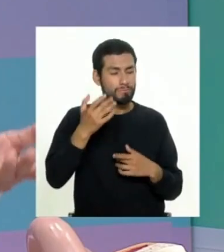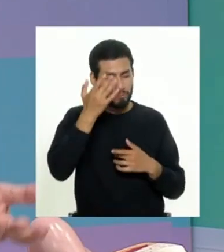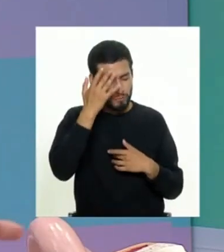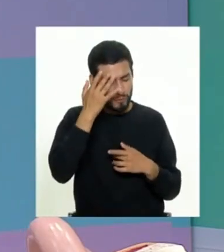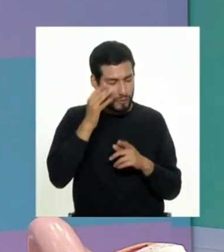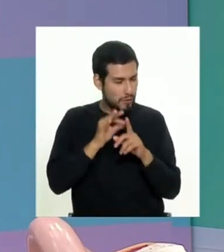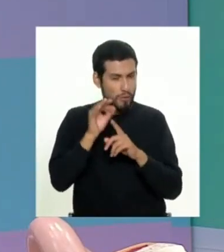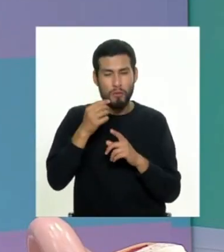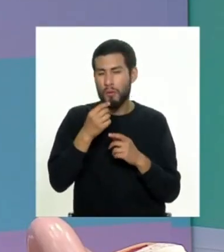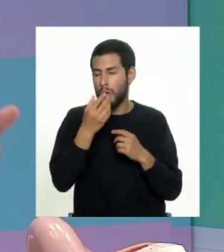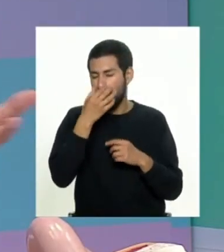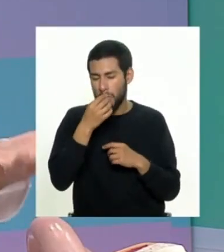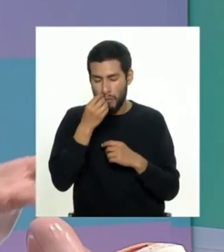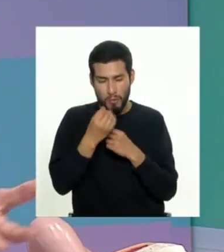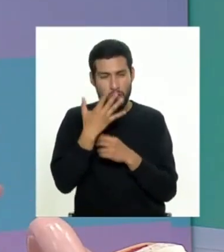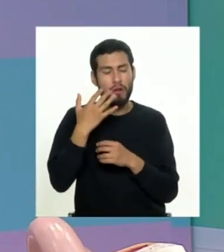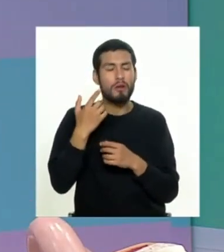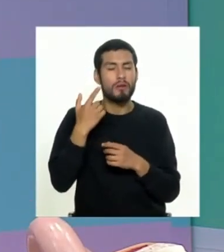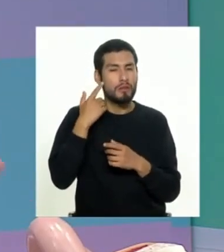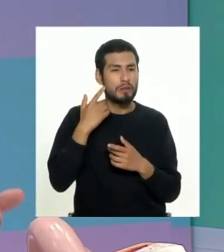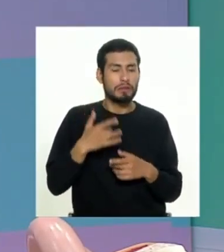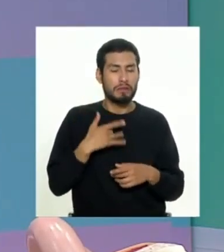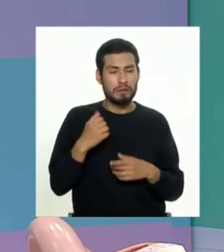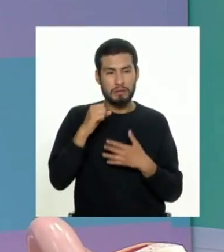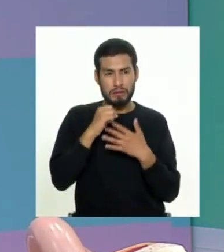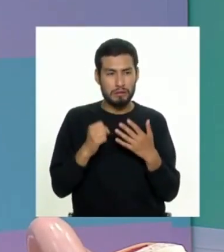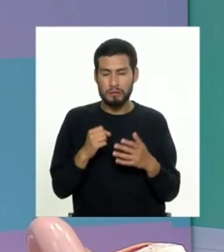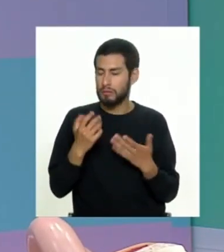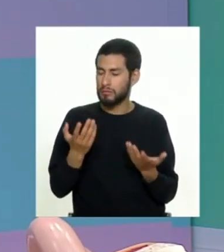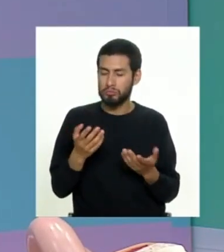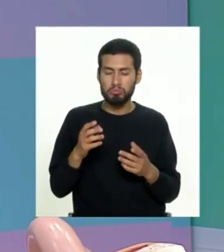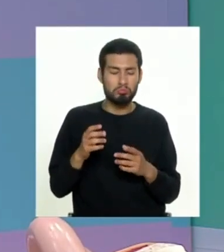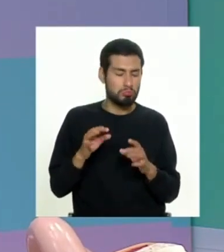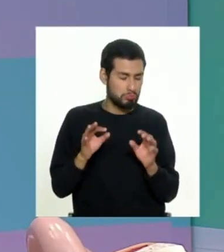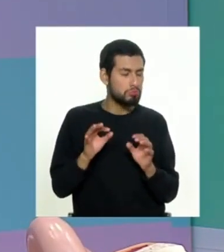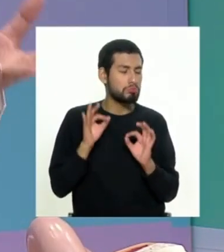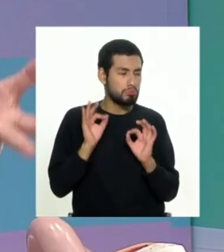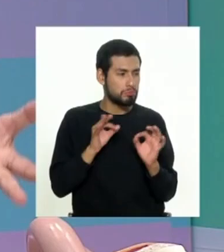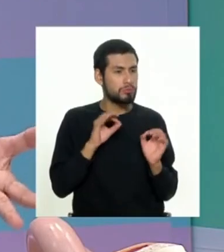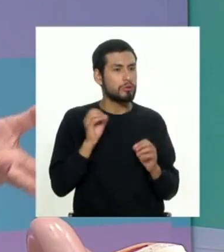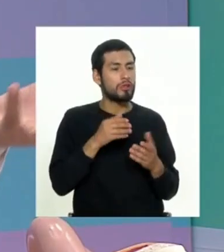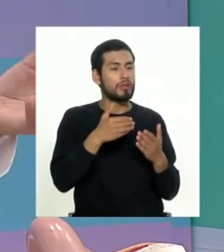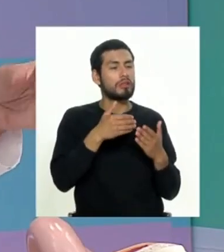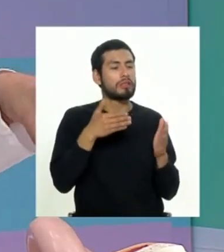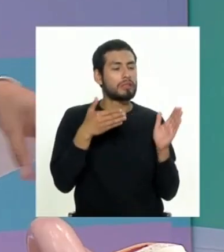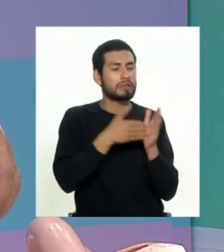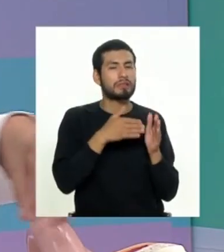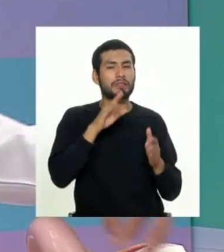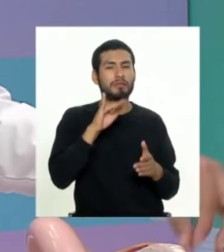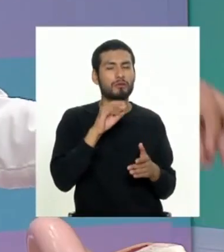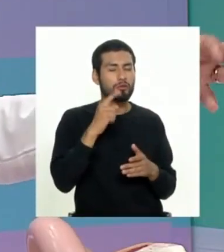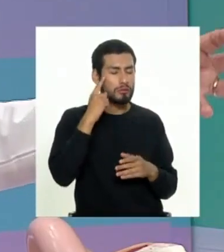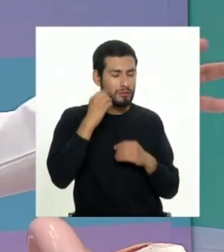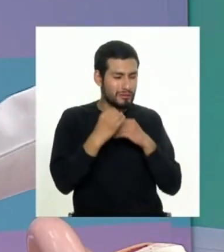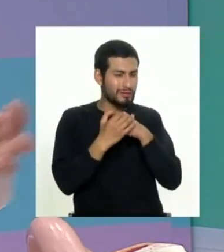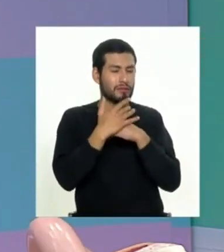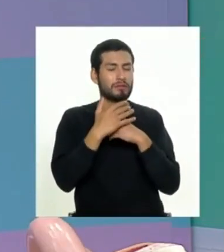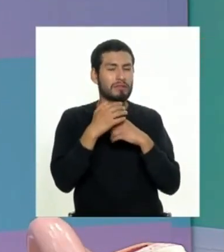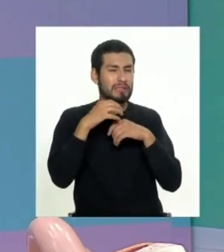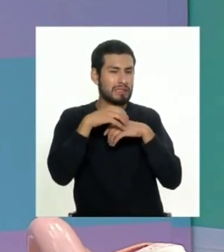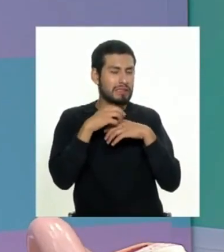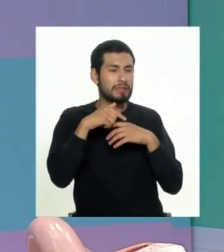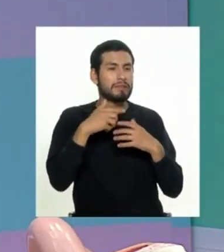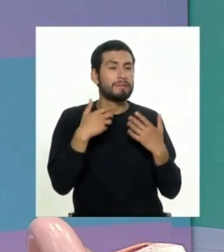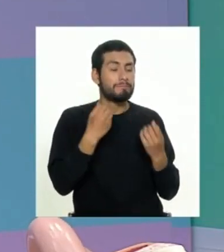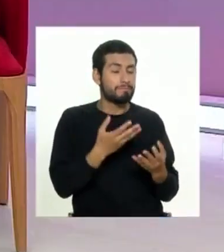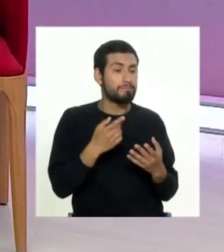como cualquier virus, ¿no? Sintomático, tratamiento sintomático también, o antibiótico, si se trata de una infección que de repente ha subido